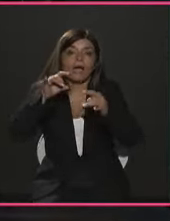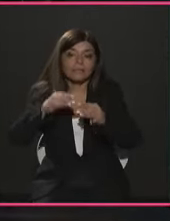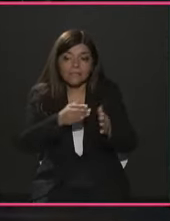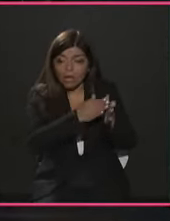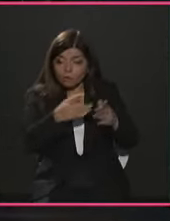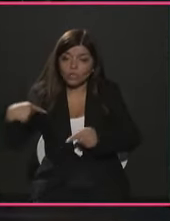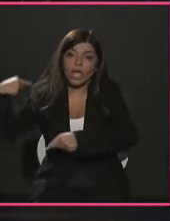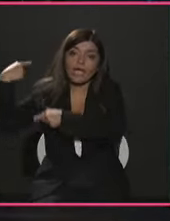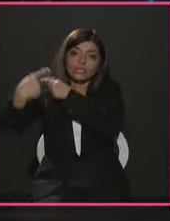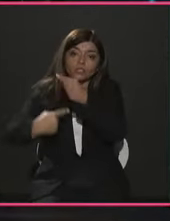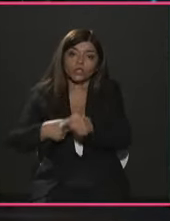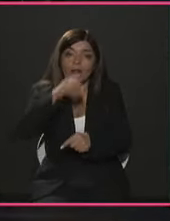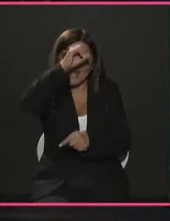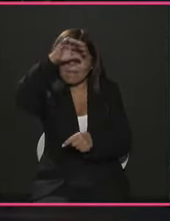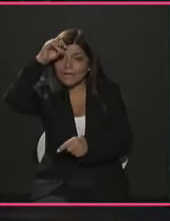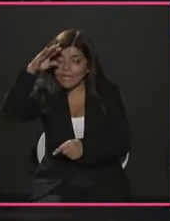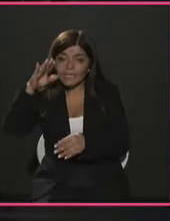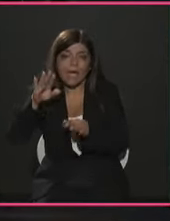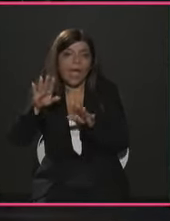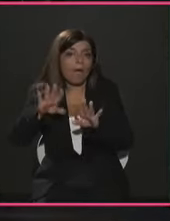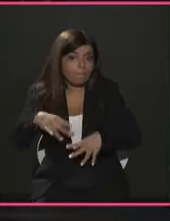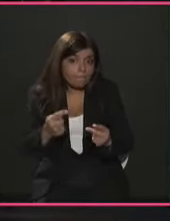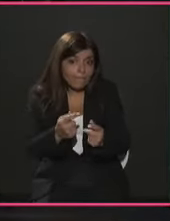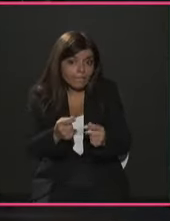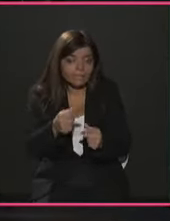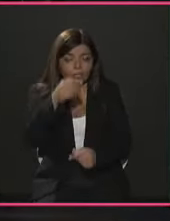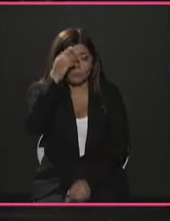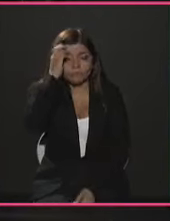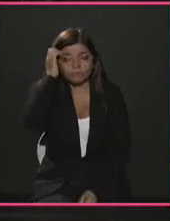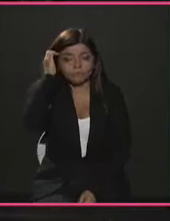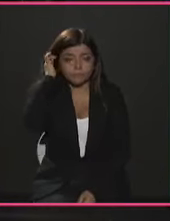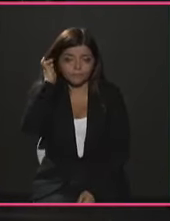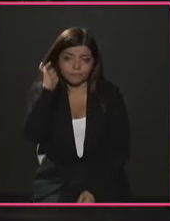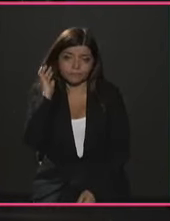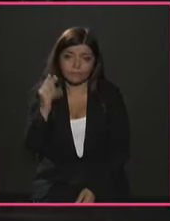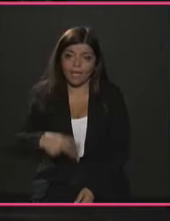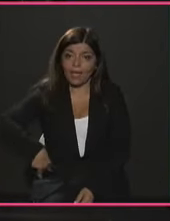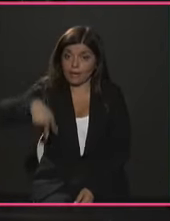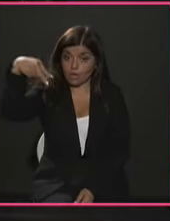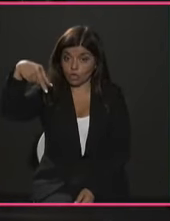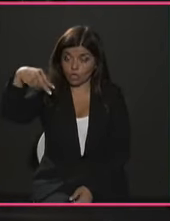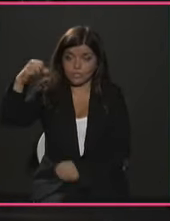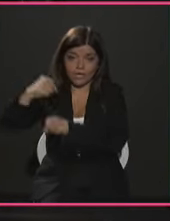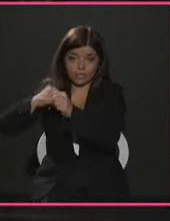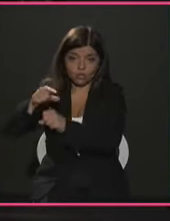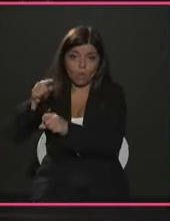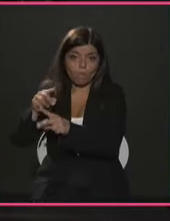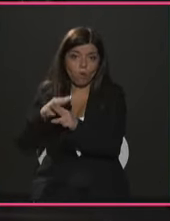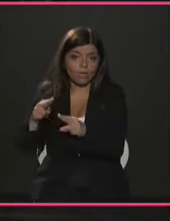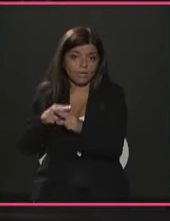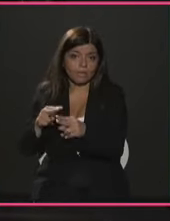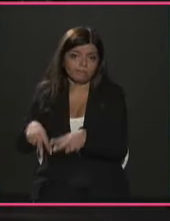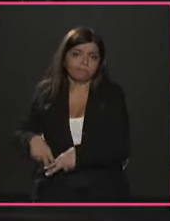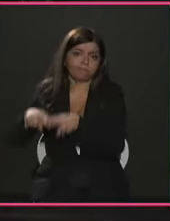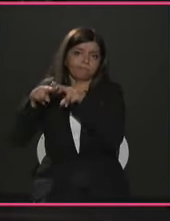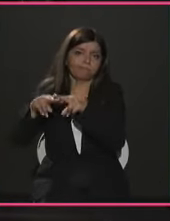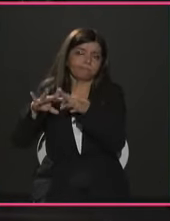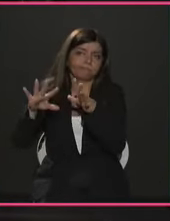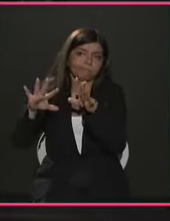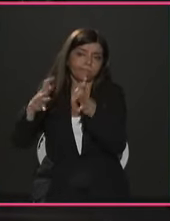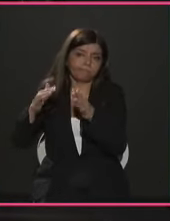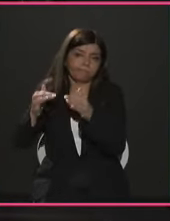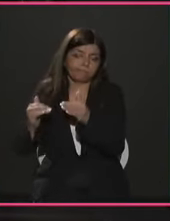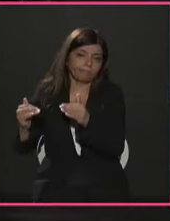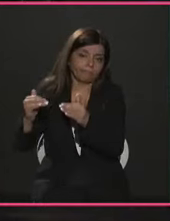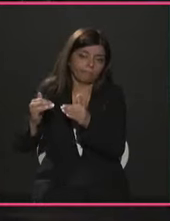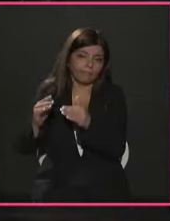históricamente la minería eh en el norte esta industria podría generar montos de inversión que superan que son